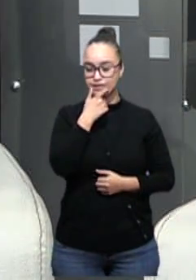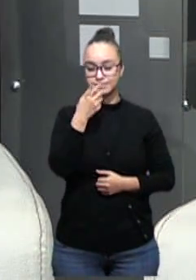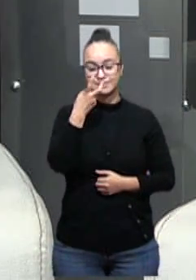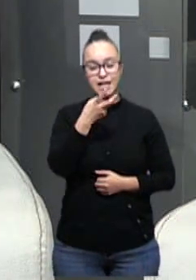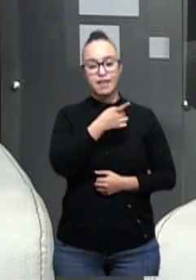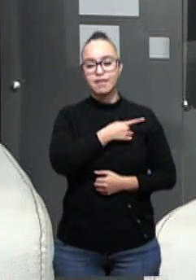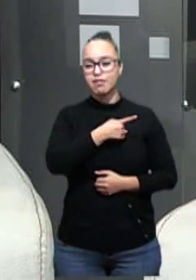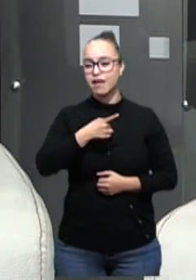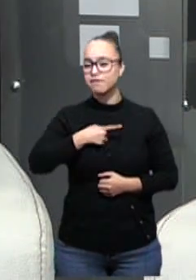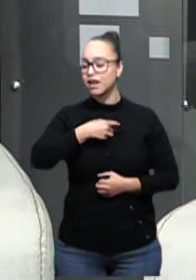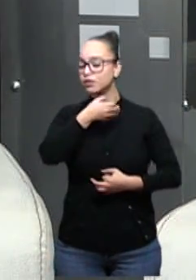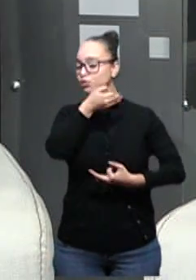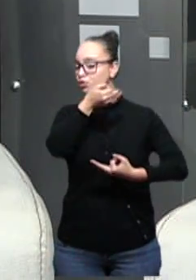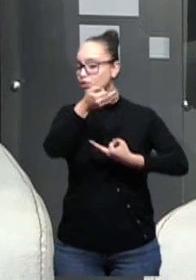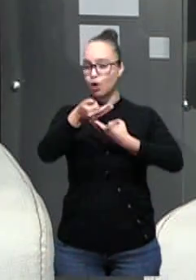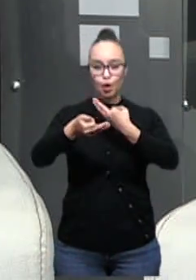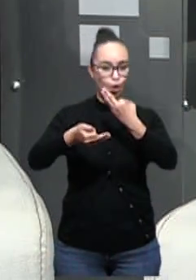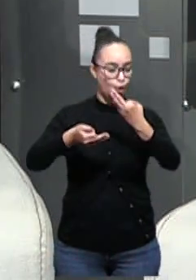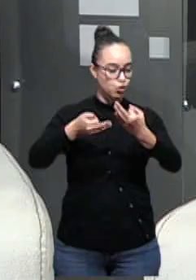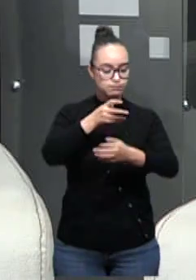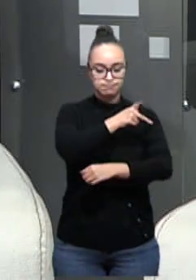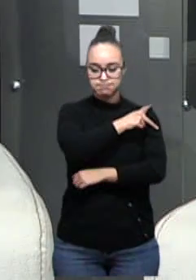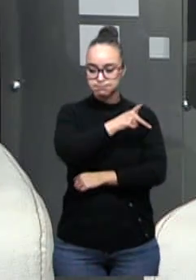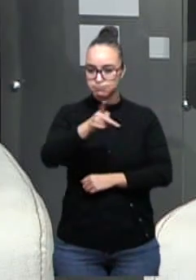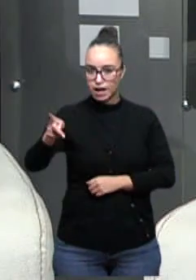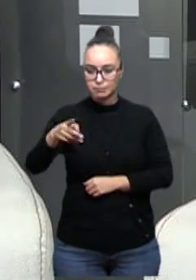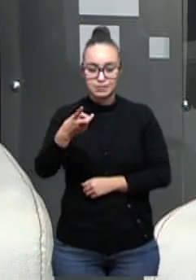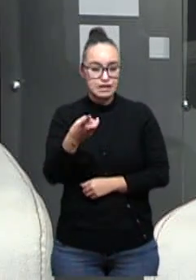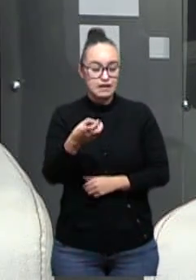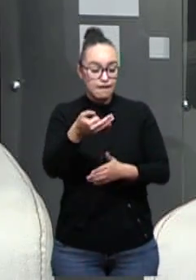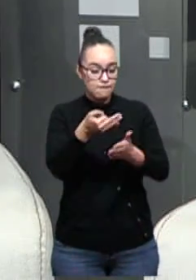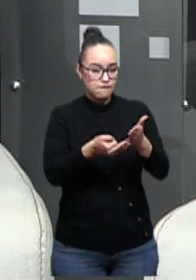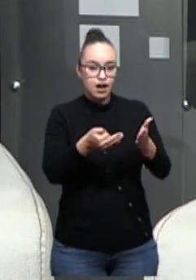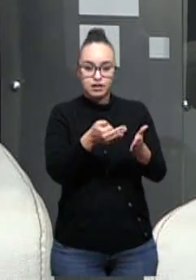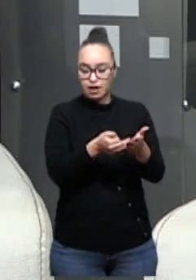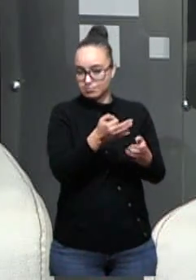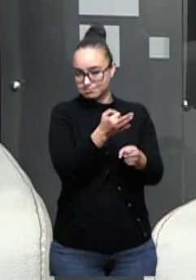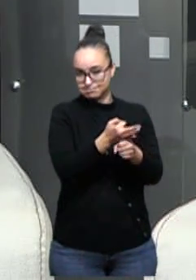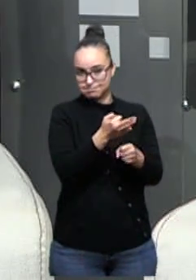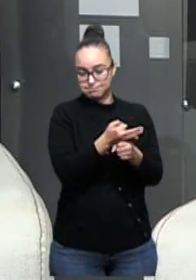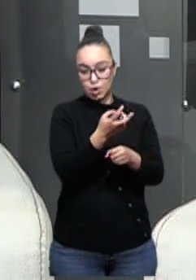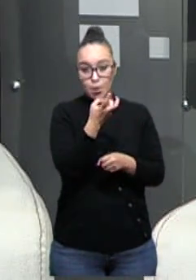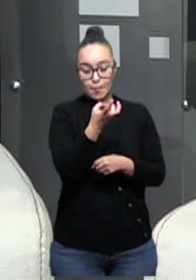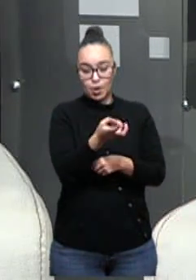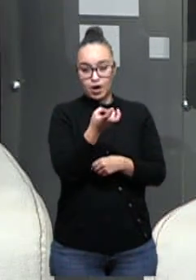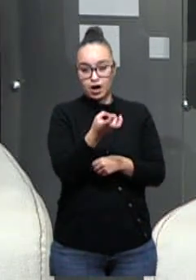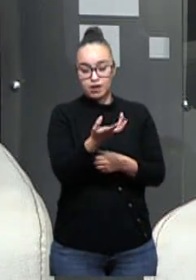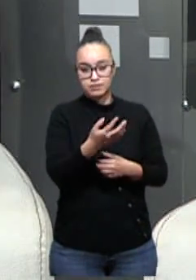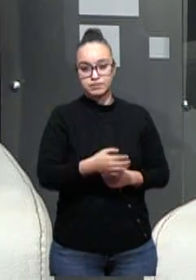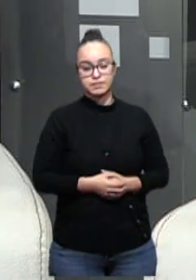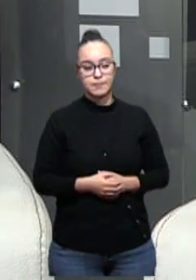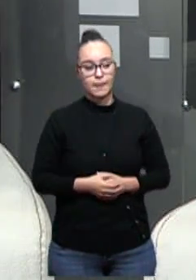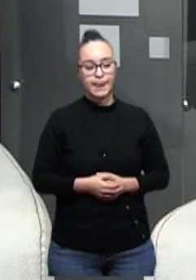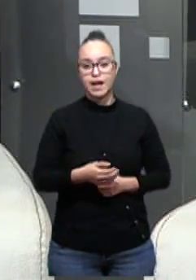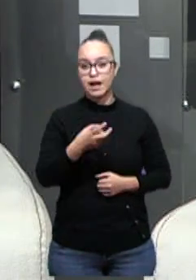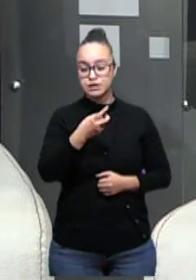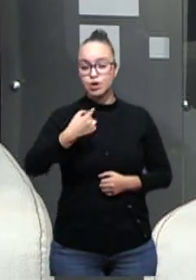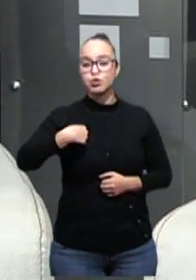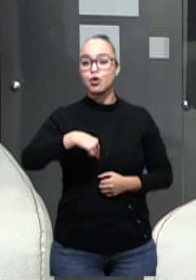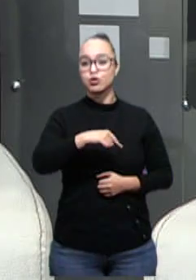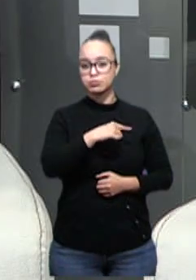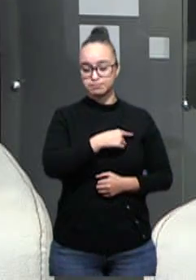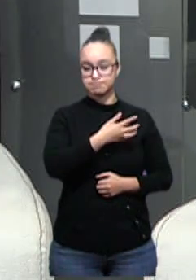para todos los niveles. Y eso es algo que no se está llevando a cabo actualmente y es por eso que es una de las cosas que vamos a